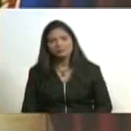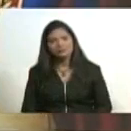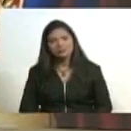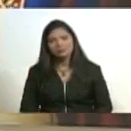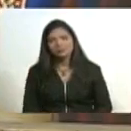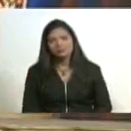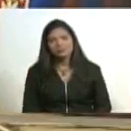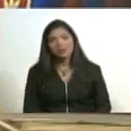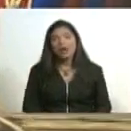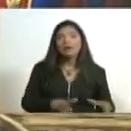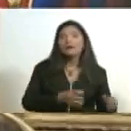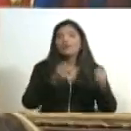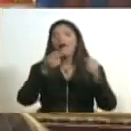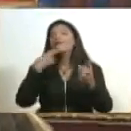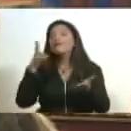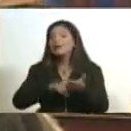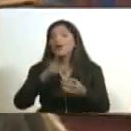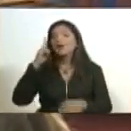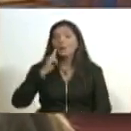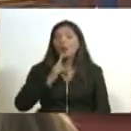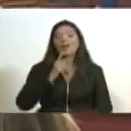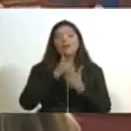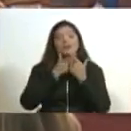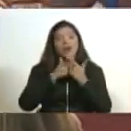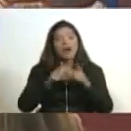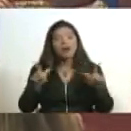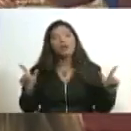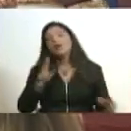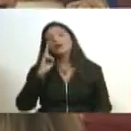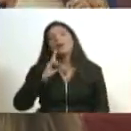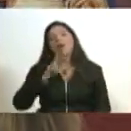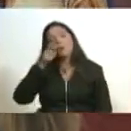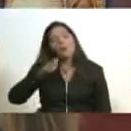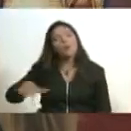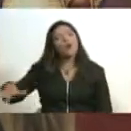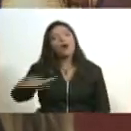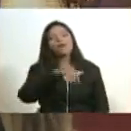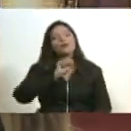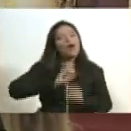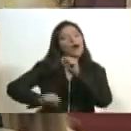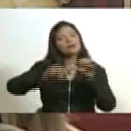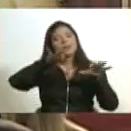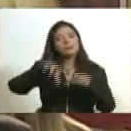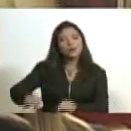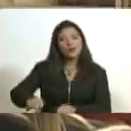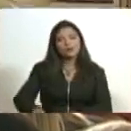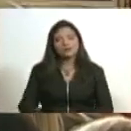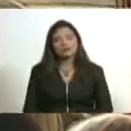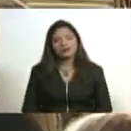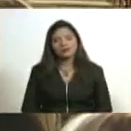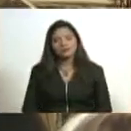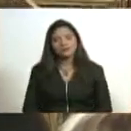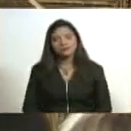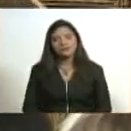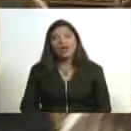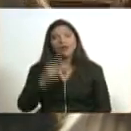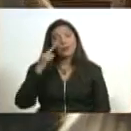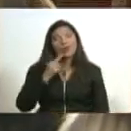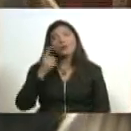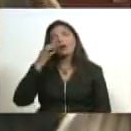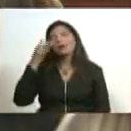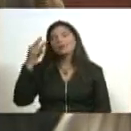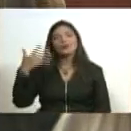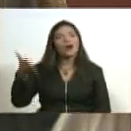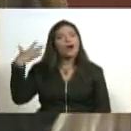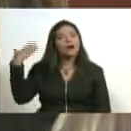Y rescatado el verdadero Bolívar, el Bolívar liberador, el Bolívar pueblo, el Bolívar antiimperialista, anticolonialista. El Bolívar que soñó en